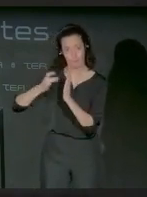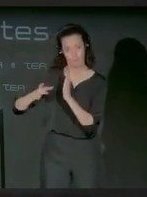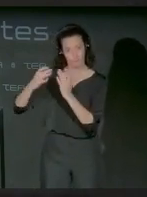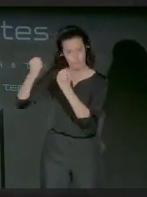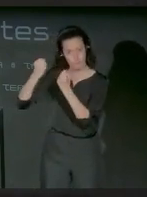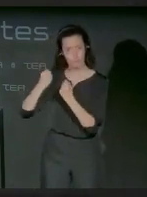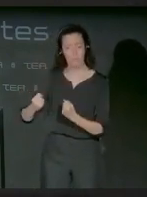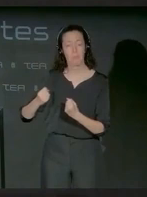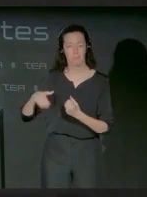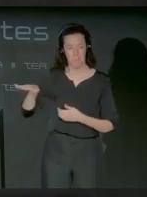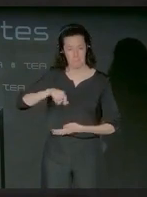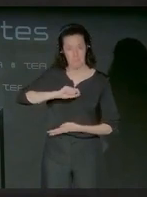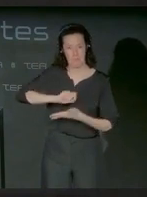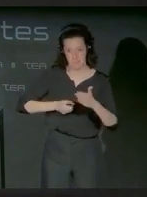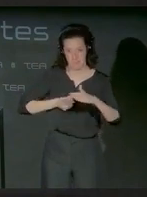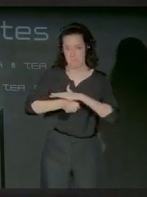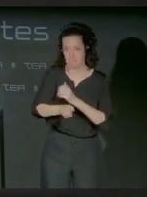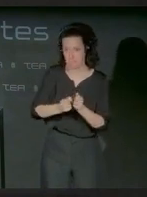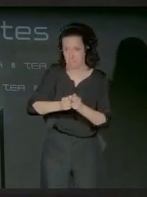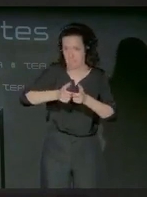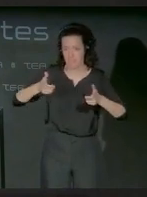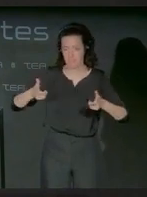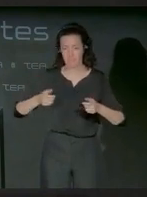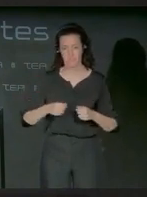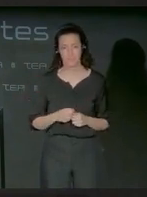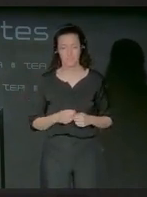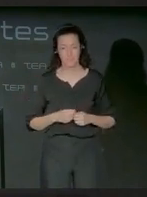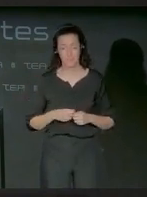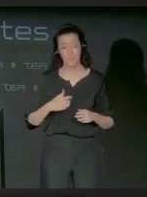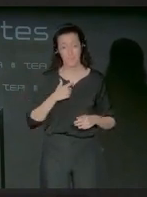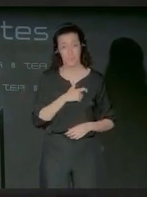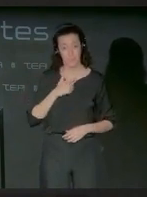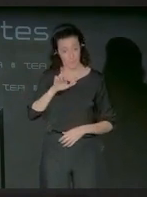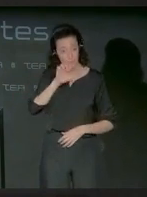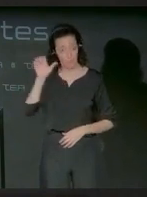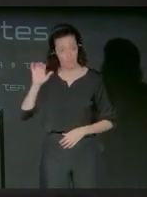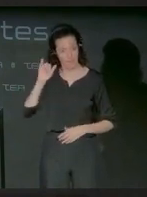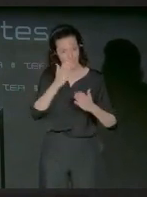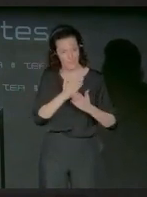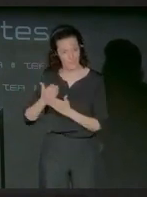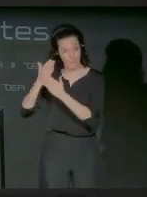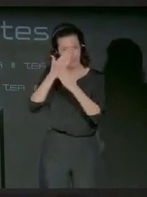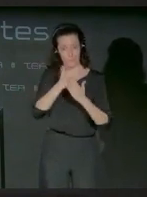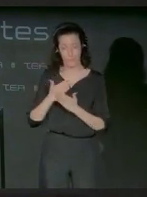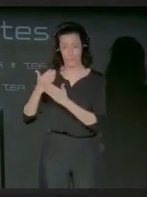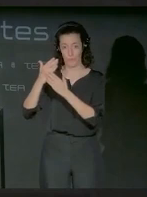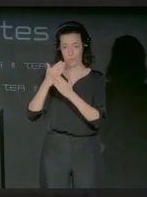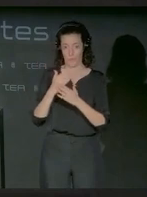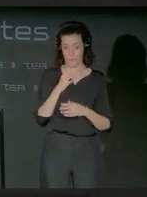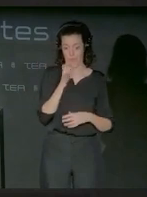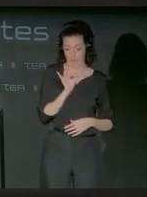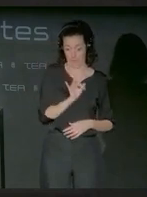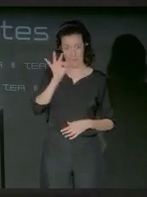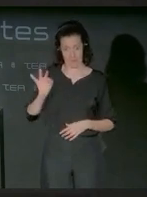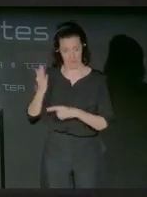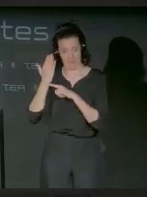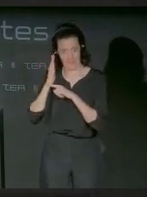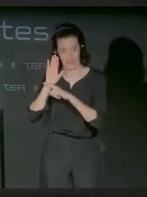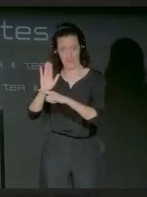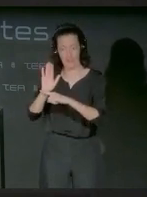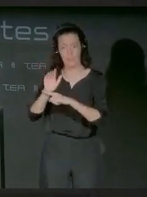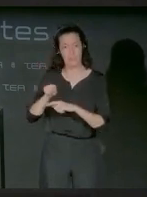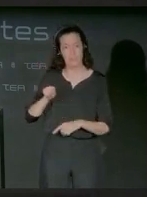va a ser un buen Punto de partida el estudio que ha realizado la comisión Europea y que vamos a y que va a presentar a continuación es un buen Punto